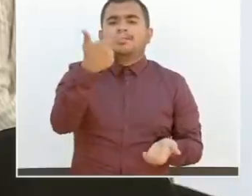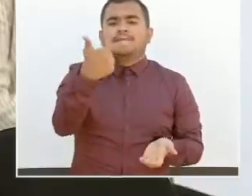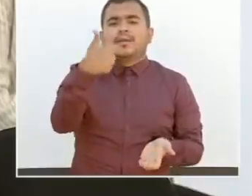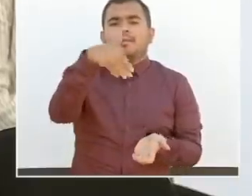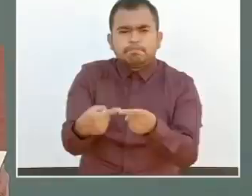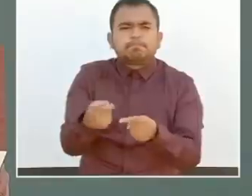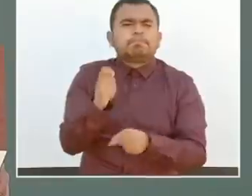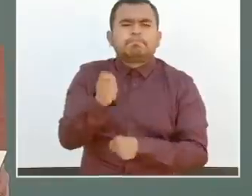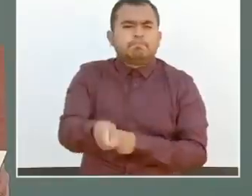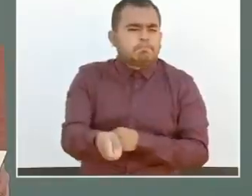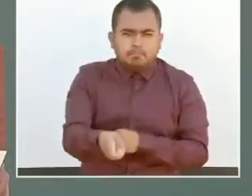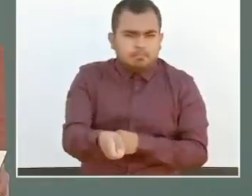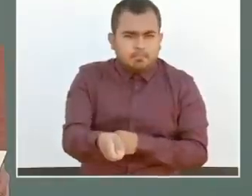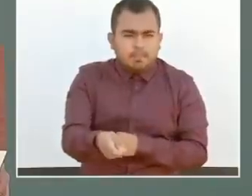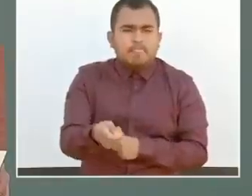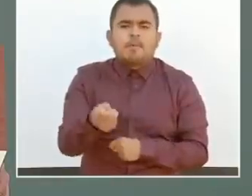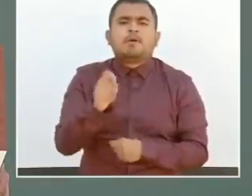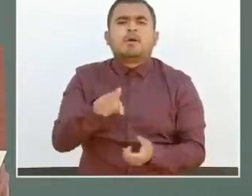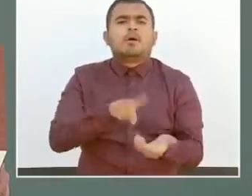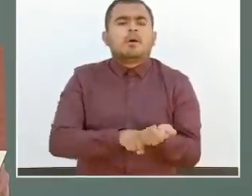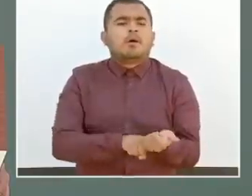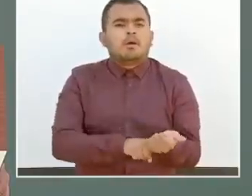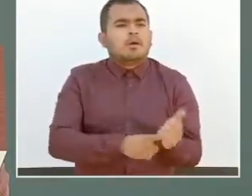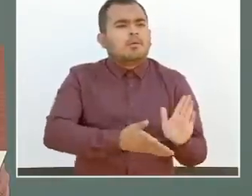se han construido